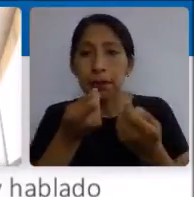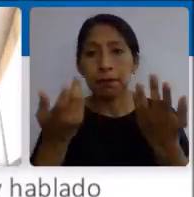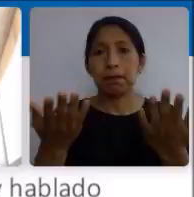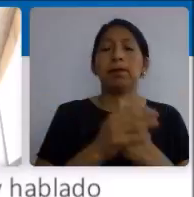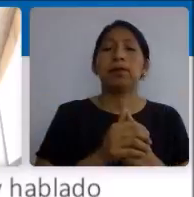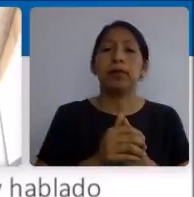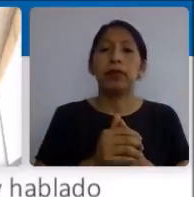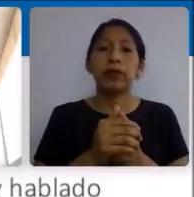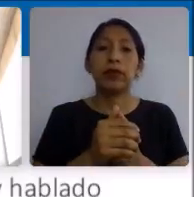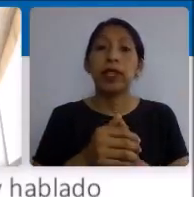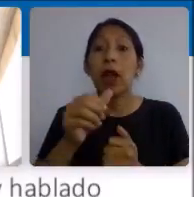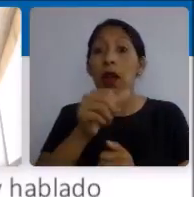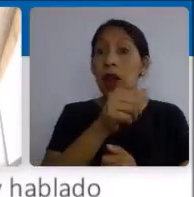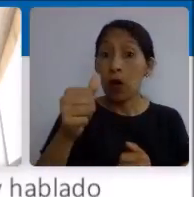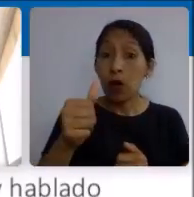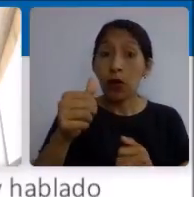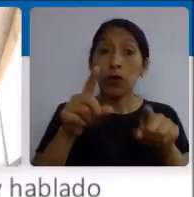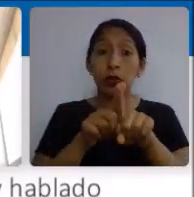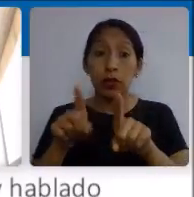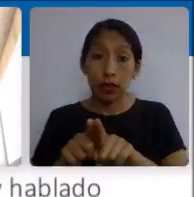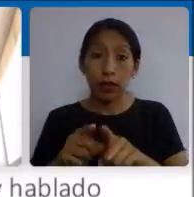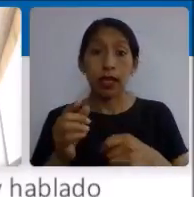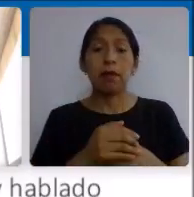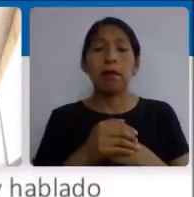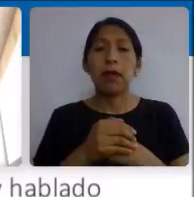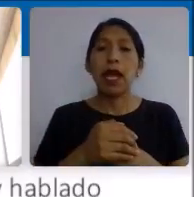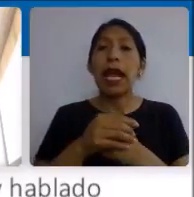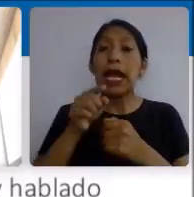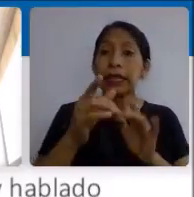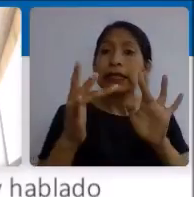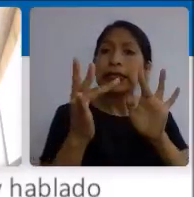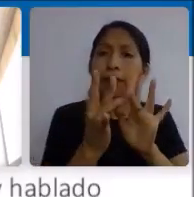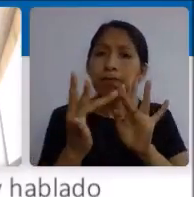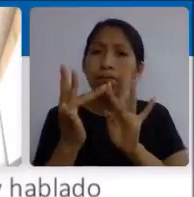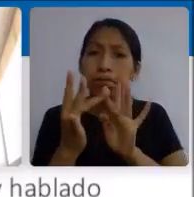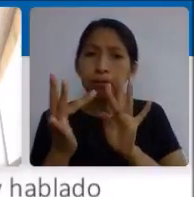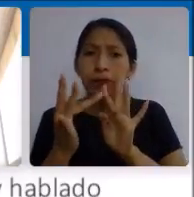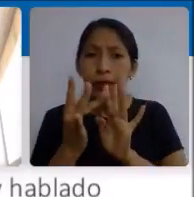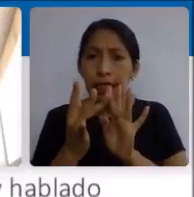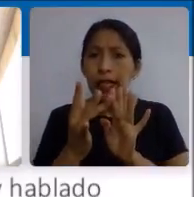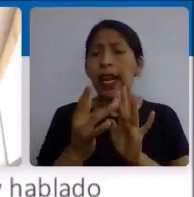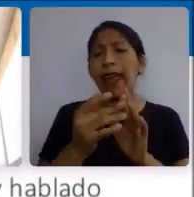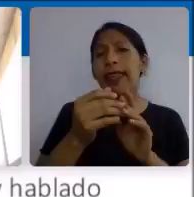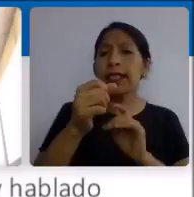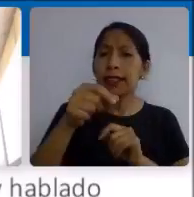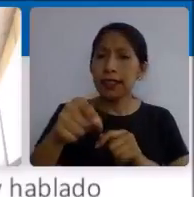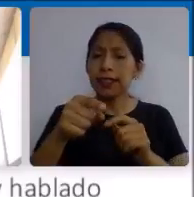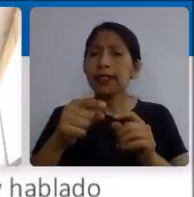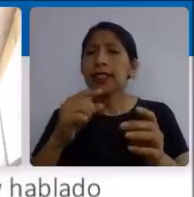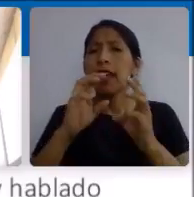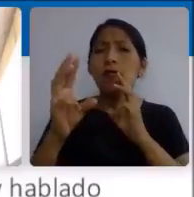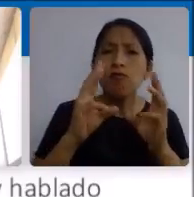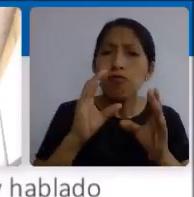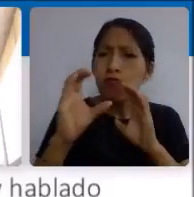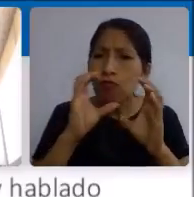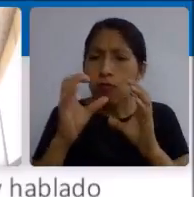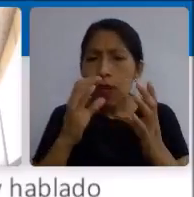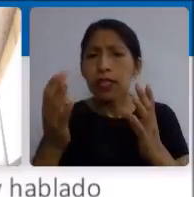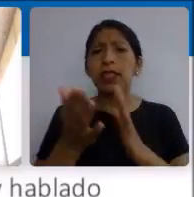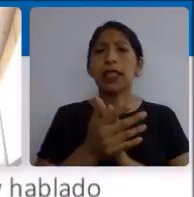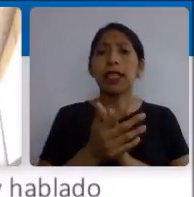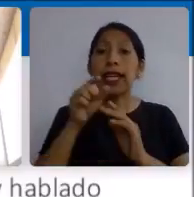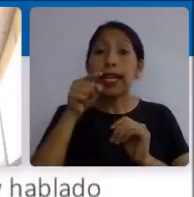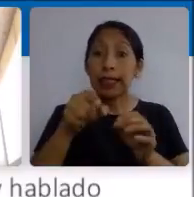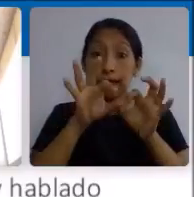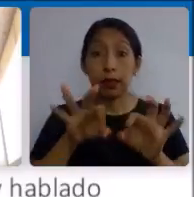Por otro lado, la presencia en las principales redes sociales también es sumamente importante, ¿no? Como ya lo había comentado Karina,